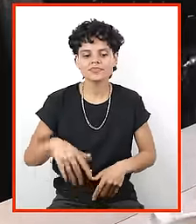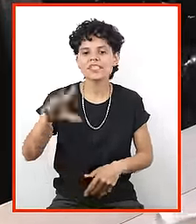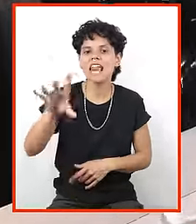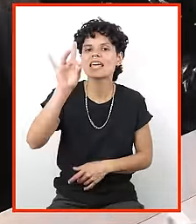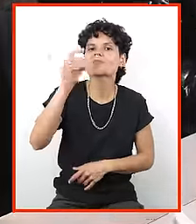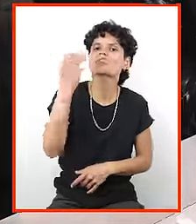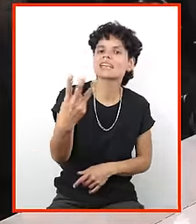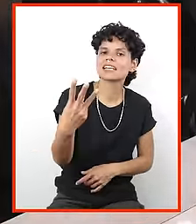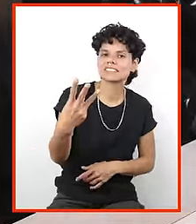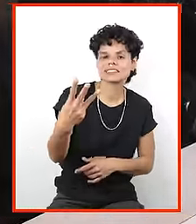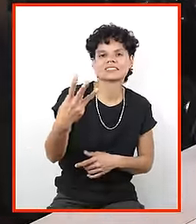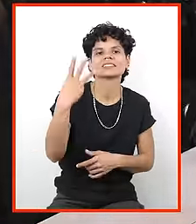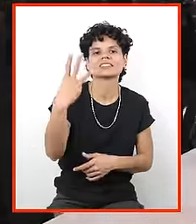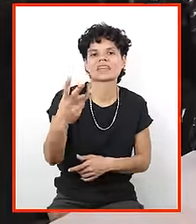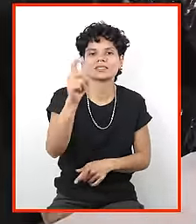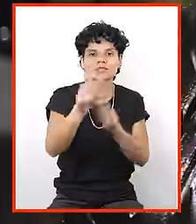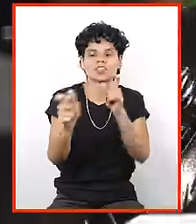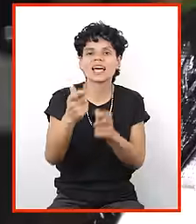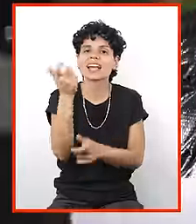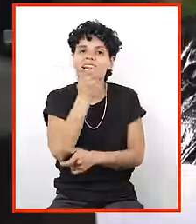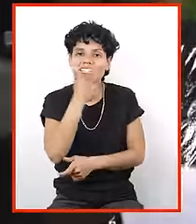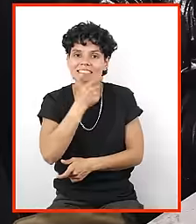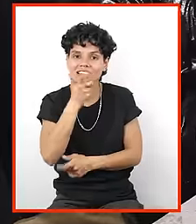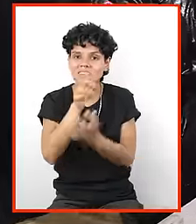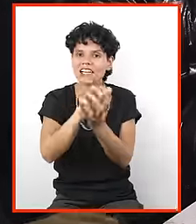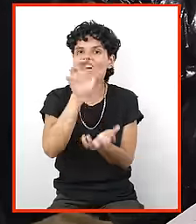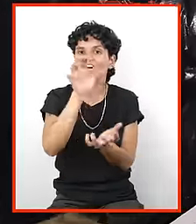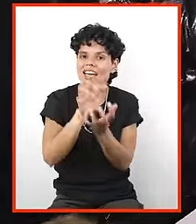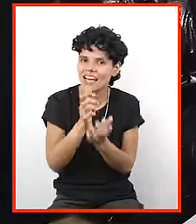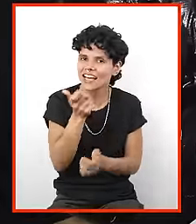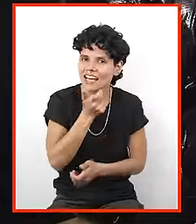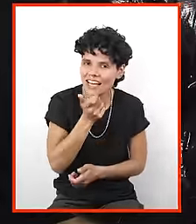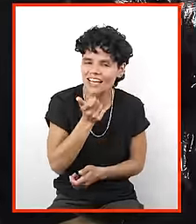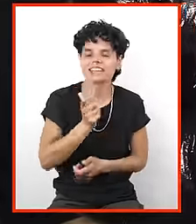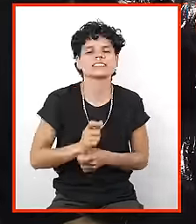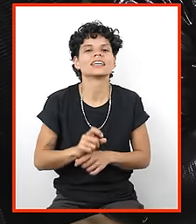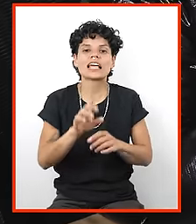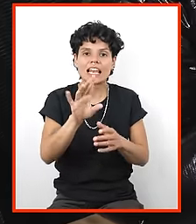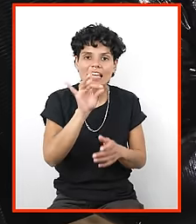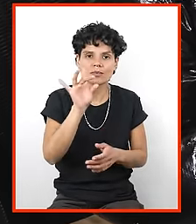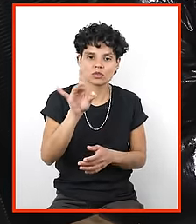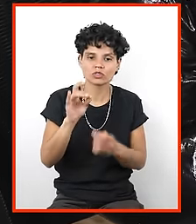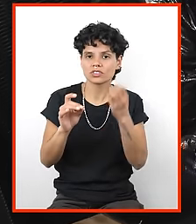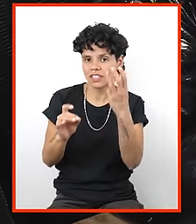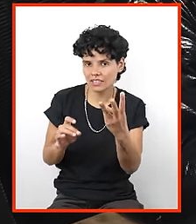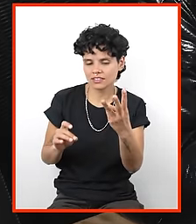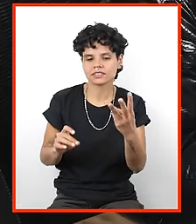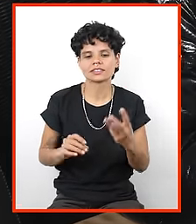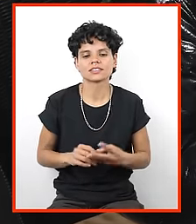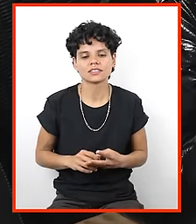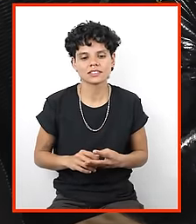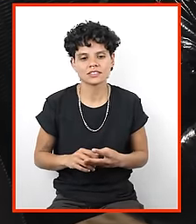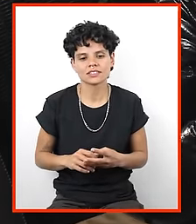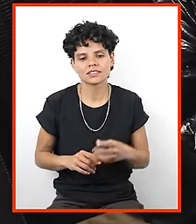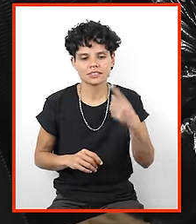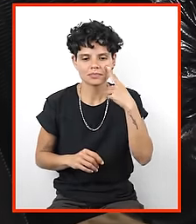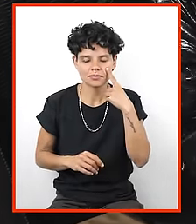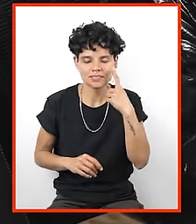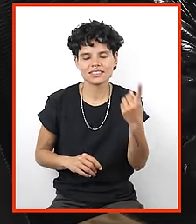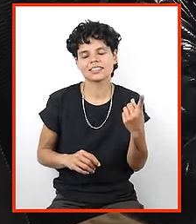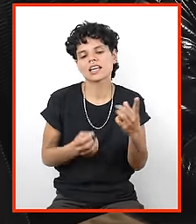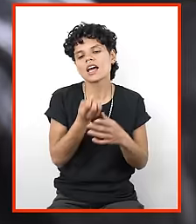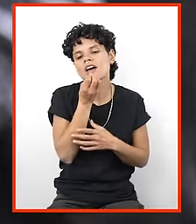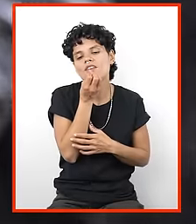¿ya? de artistas que han venido a la junta. Ah, mira. Tres risas de artistas que tengo aquí. Mira Flor de Rap, con